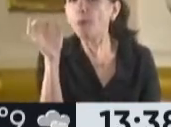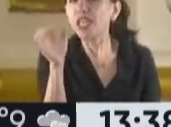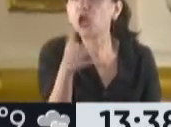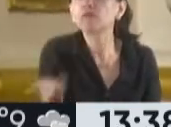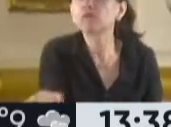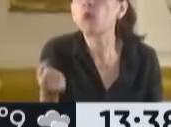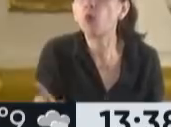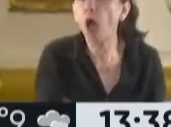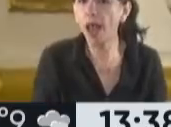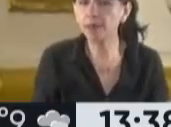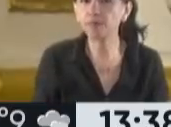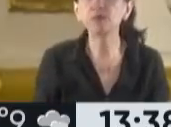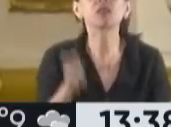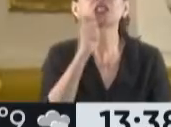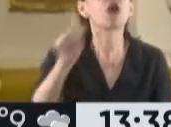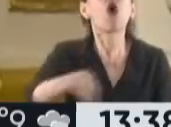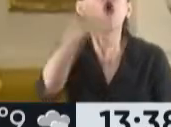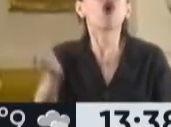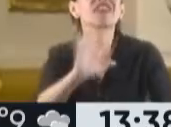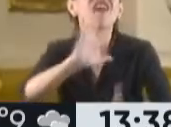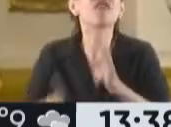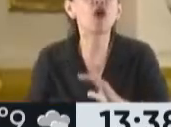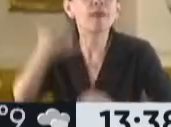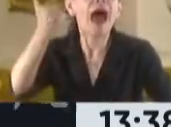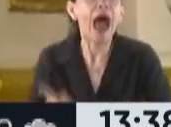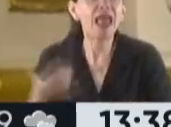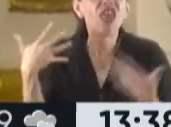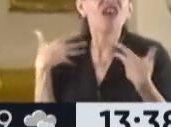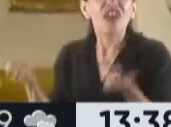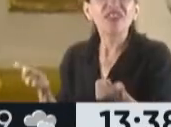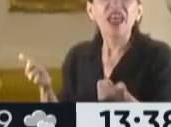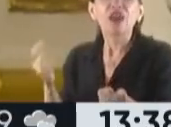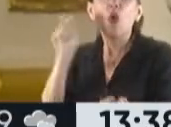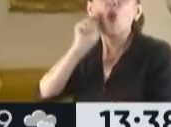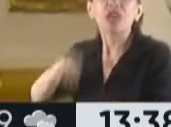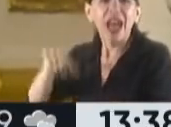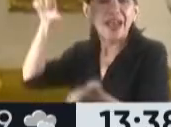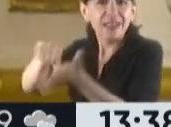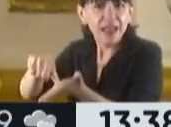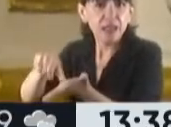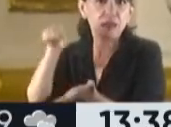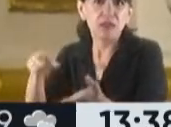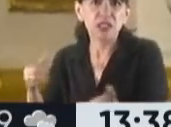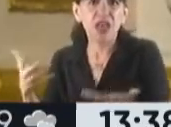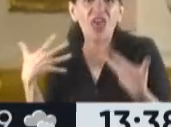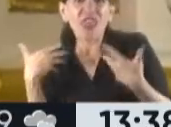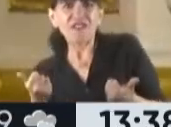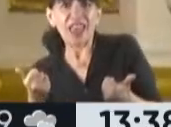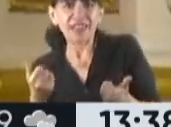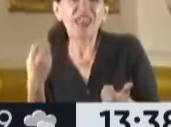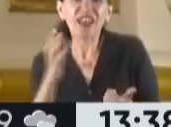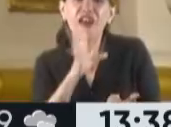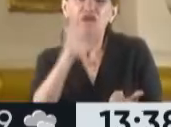que sea posible evaluar otra forma de defender a un país como Ucrania que se está defendiendo de una invasión como la que estamos mencionando, ¿cuál